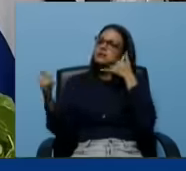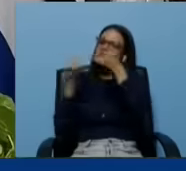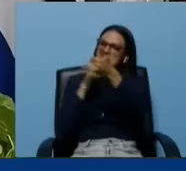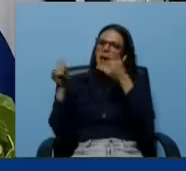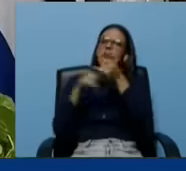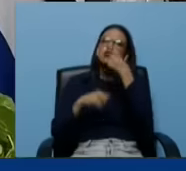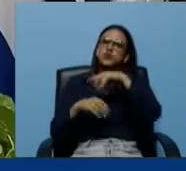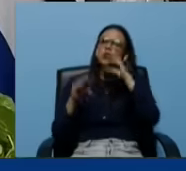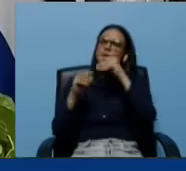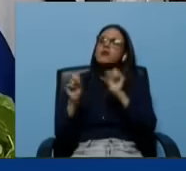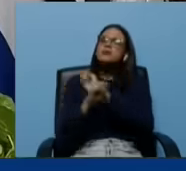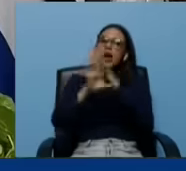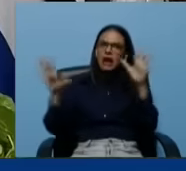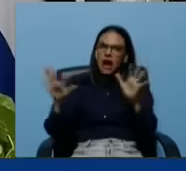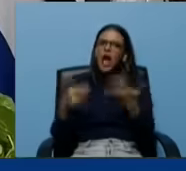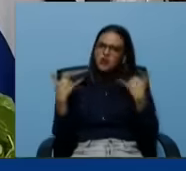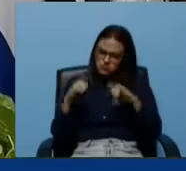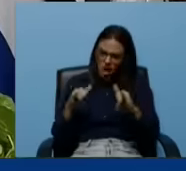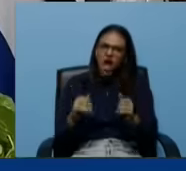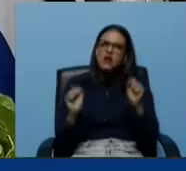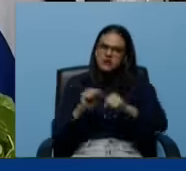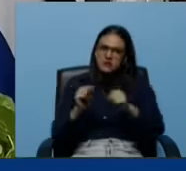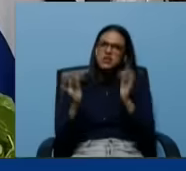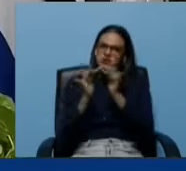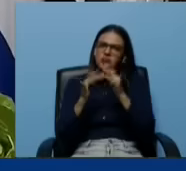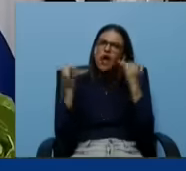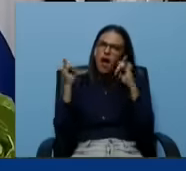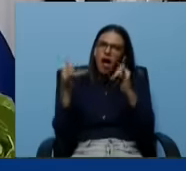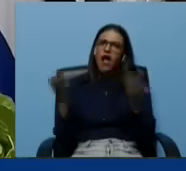claridad. Se le habla con toda claridad.